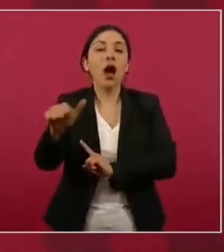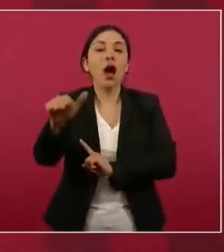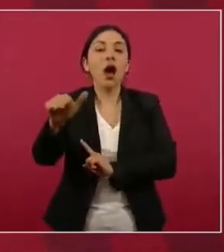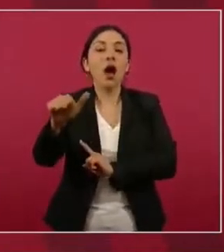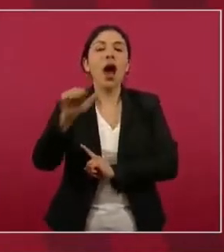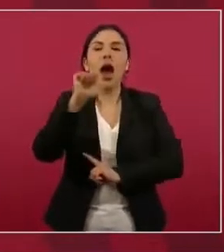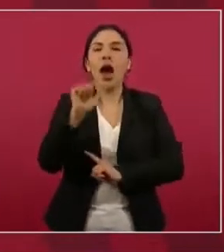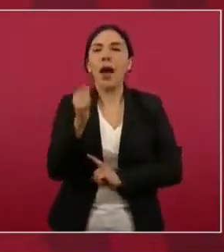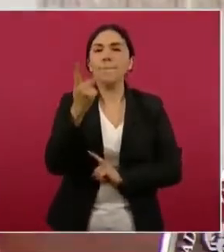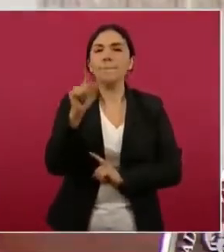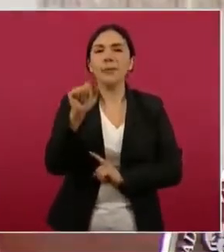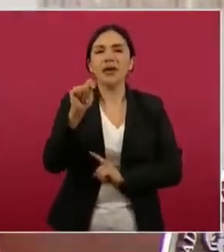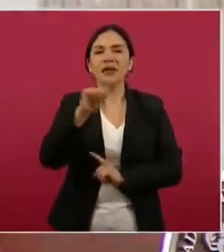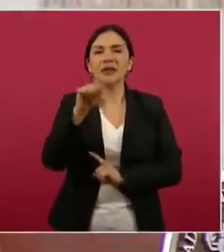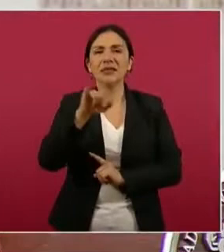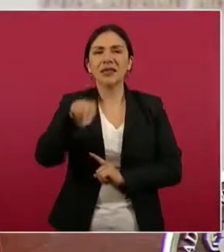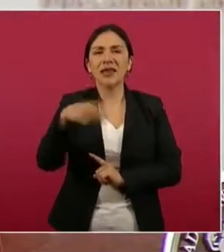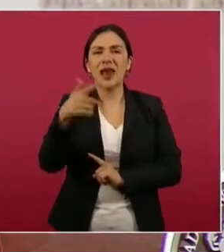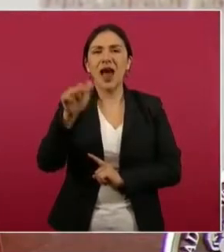Apatzingán.